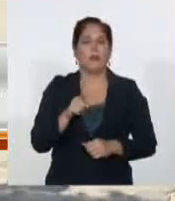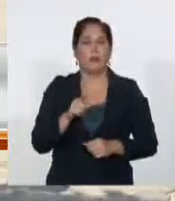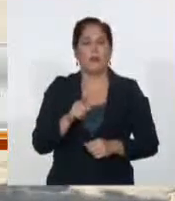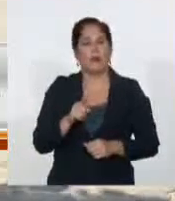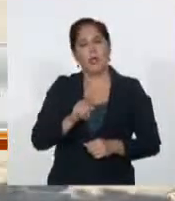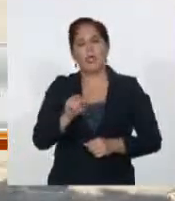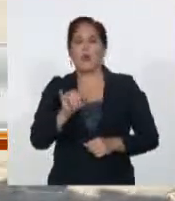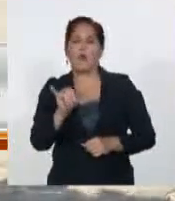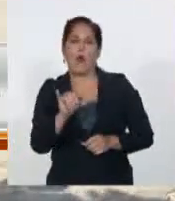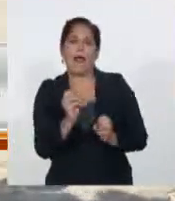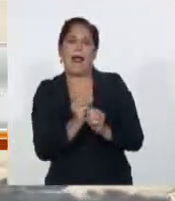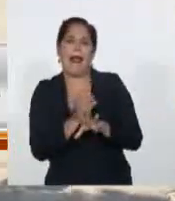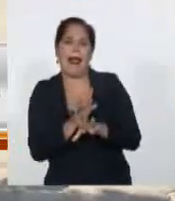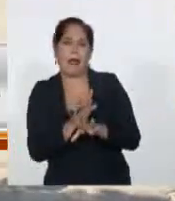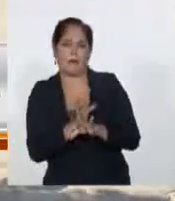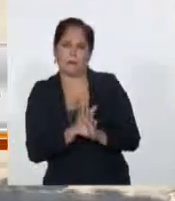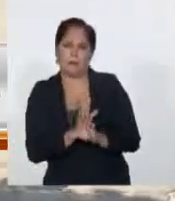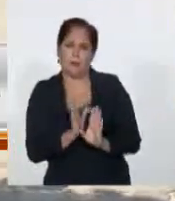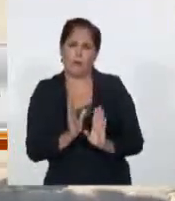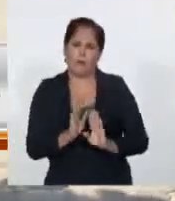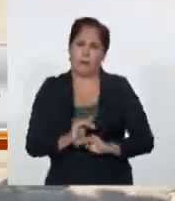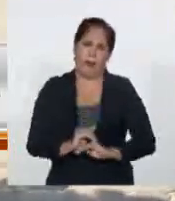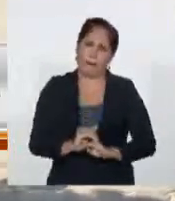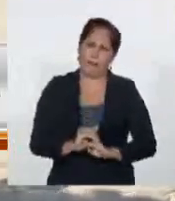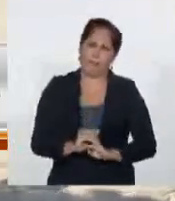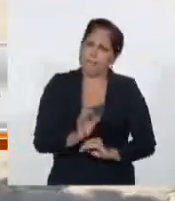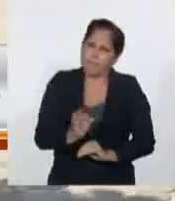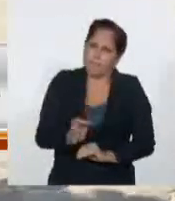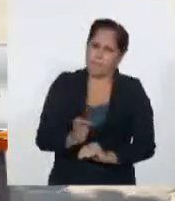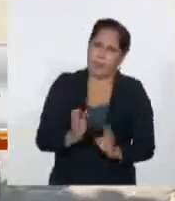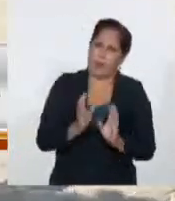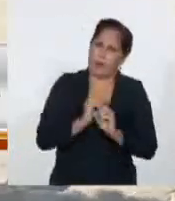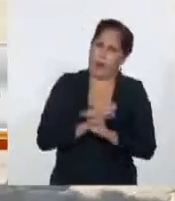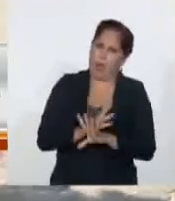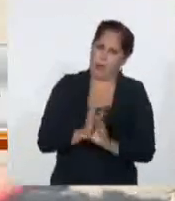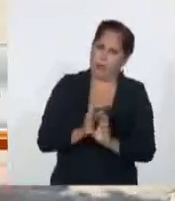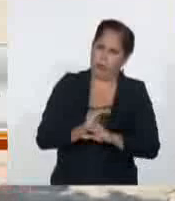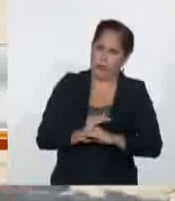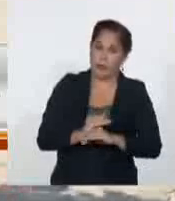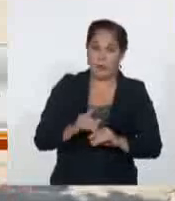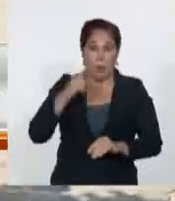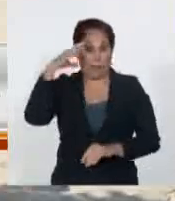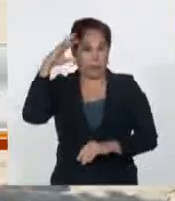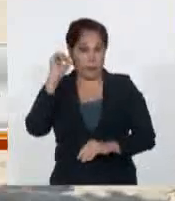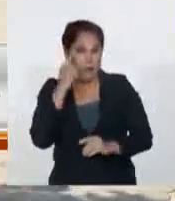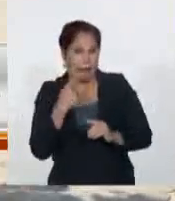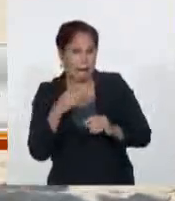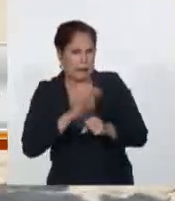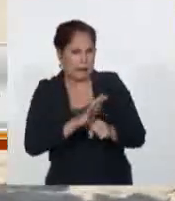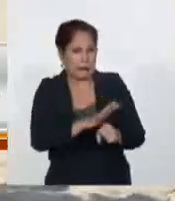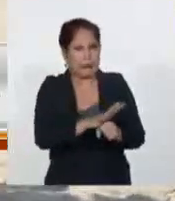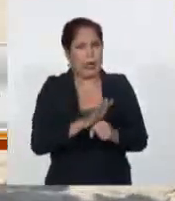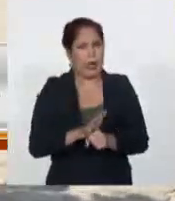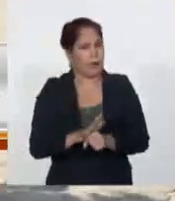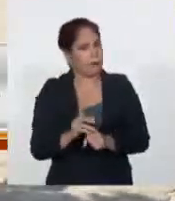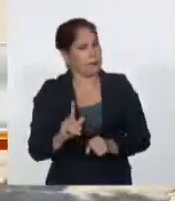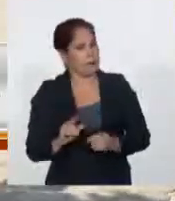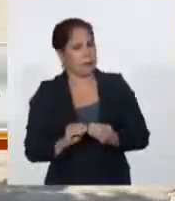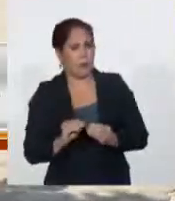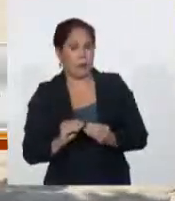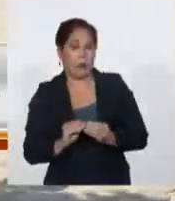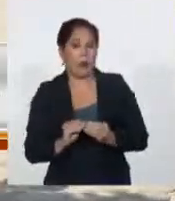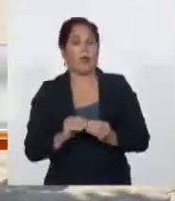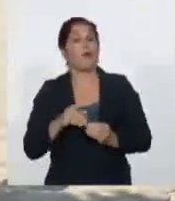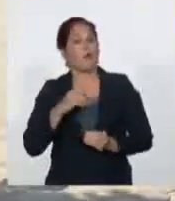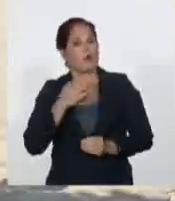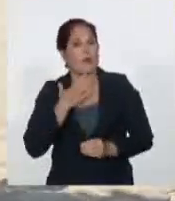la intercomunicación entre las partes que se esperaría sobre todo por lo activa dinámica que la sociedad civil cubana por las ganas de